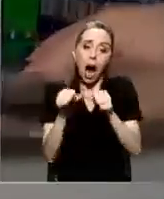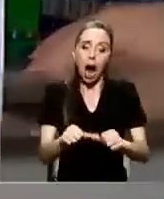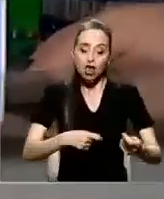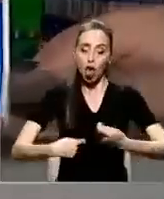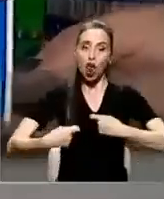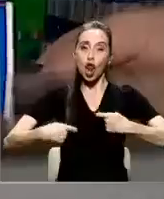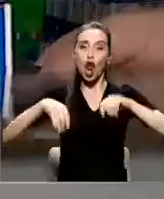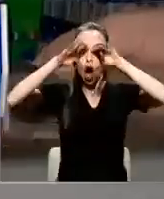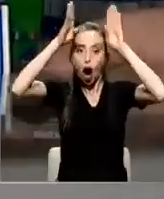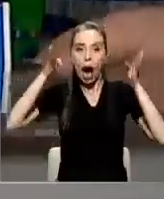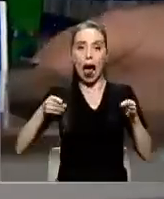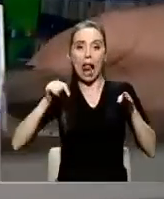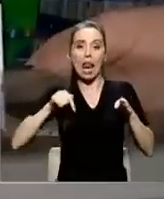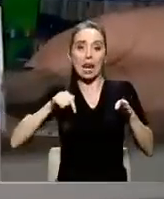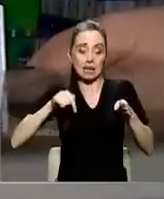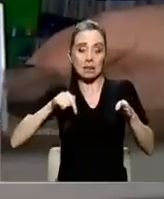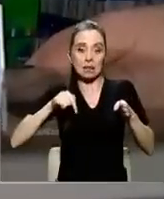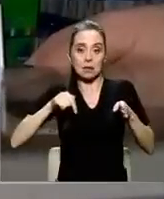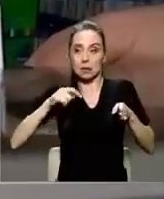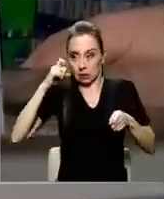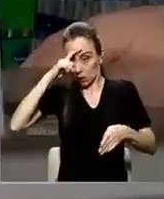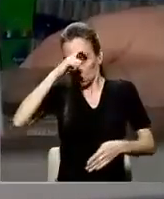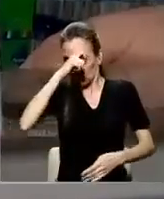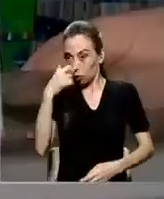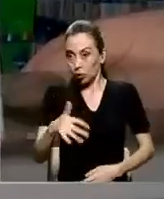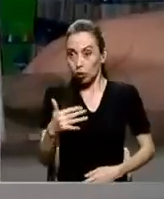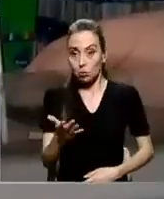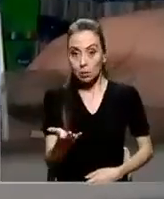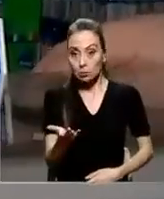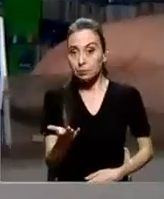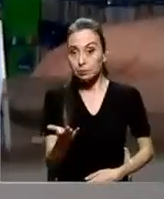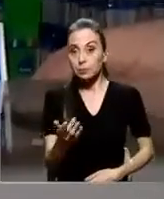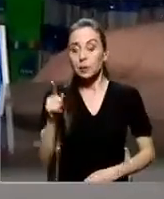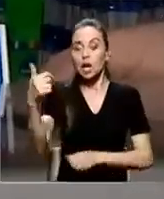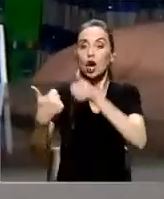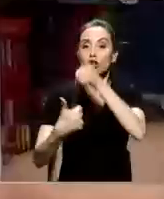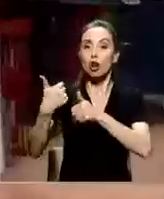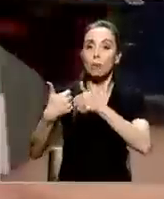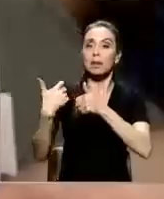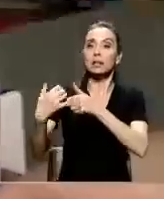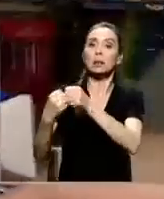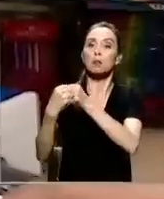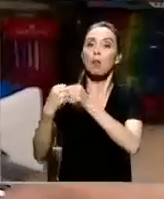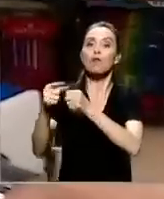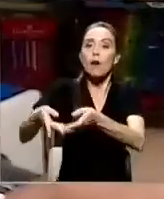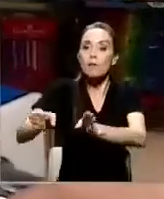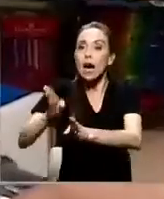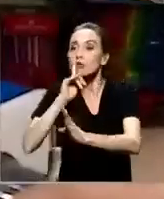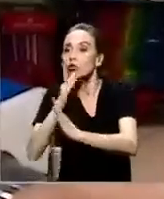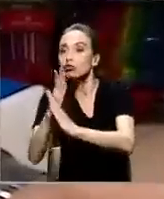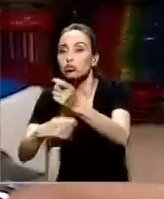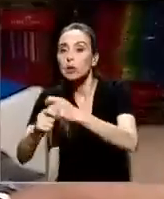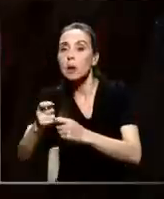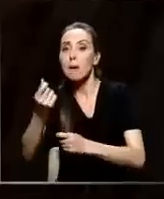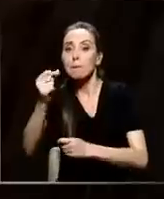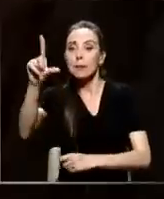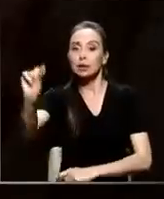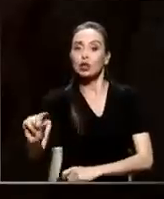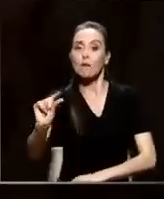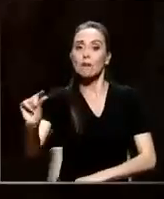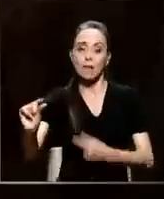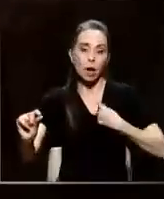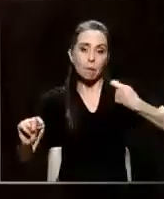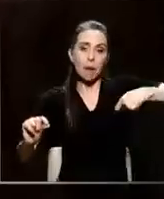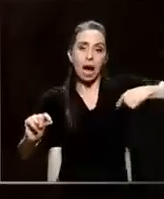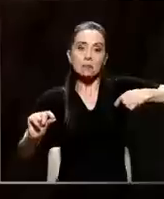entonces es como tanto complicado porque es una competencia fuerte. Porque igual es mucho la competencia de precios. Porque hay